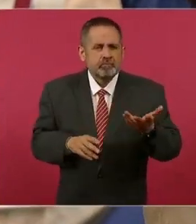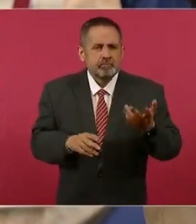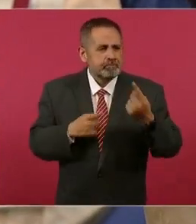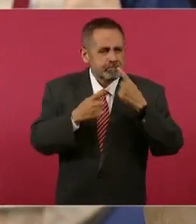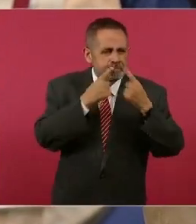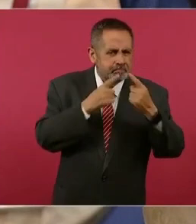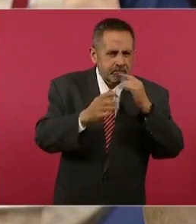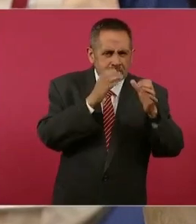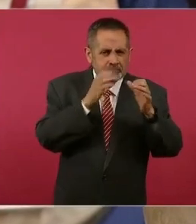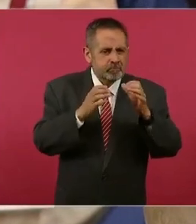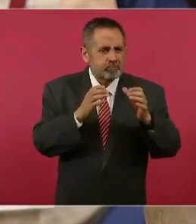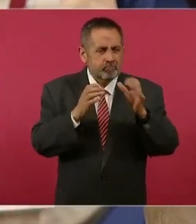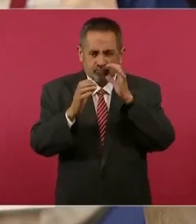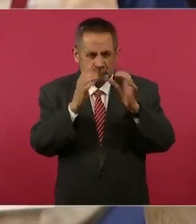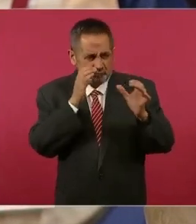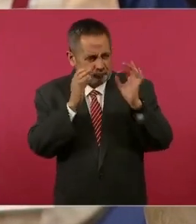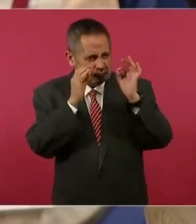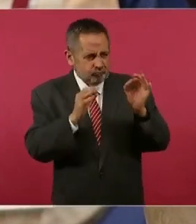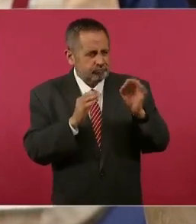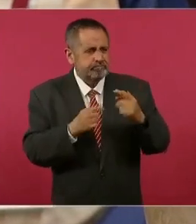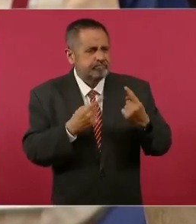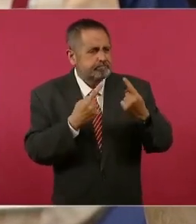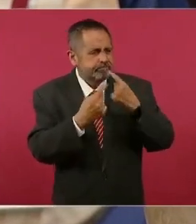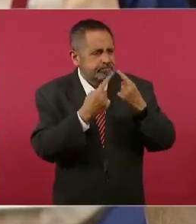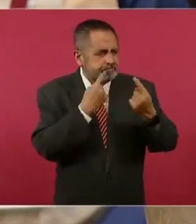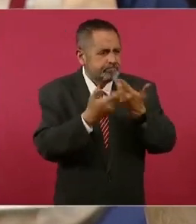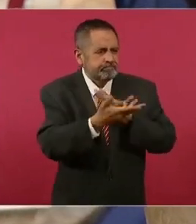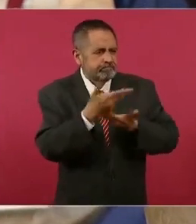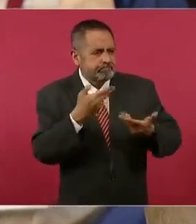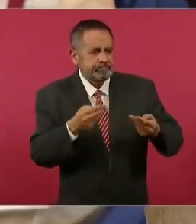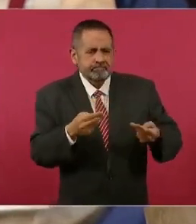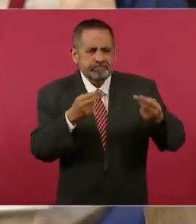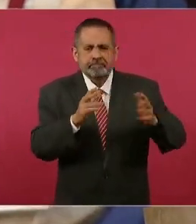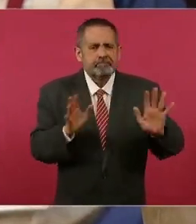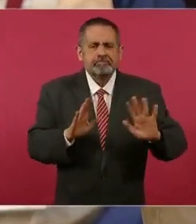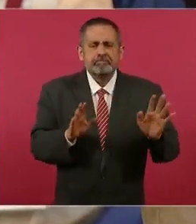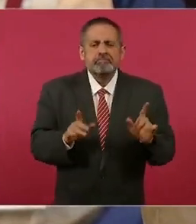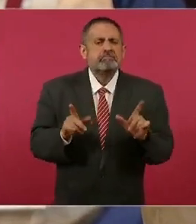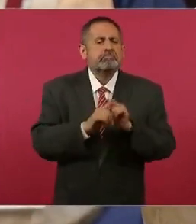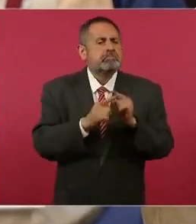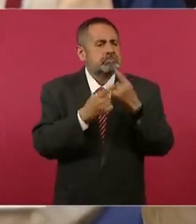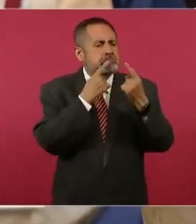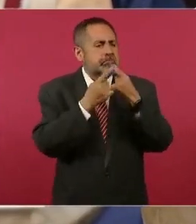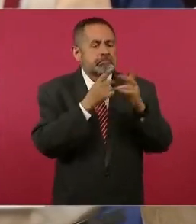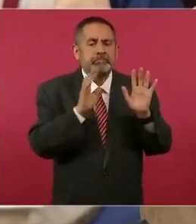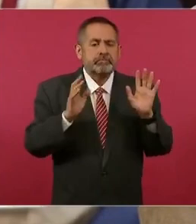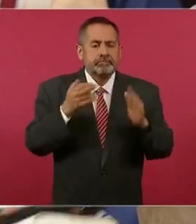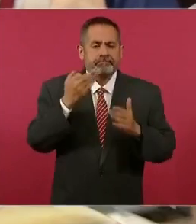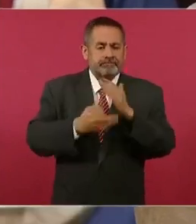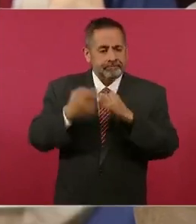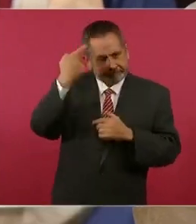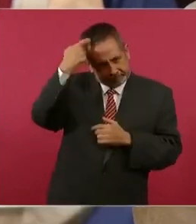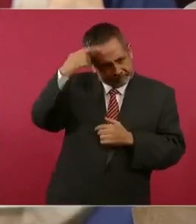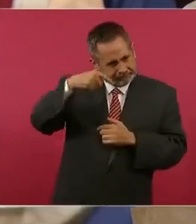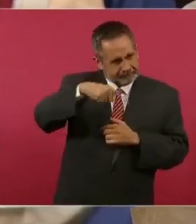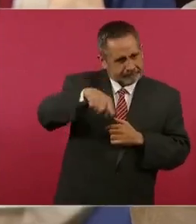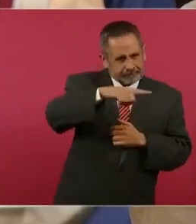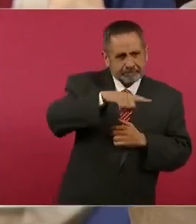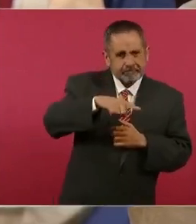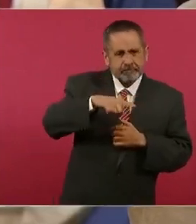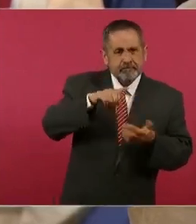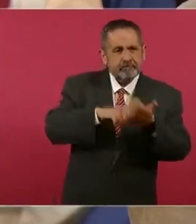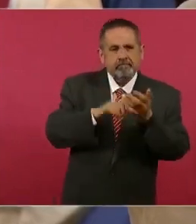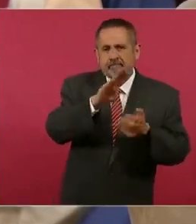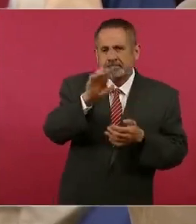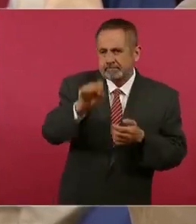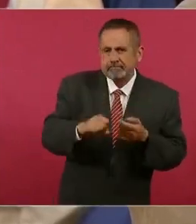diálogo, porque no hubo como un tema de negociación, y pues esta gente también o sea, son, por ejemplo, exportadores salen en Baja